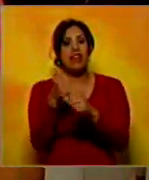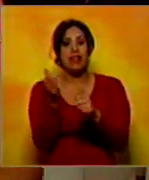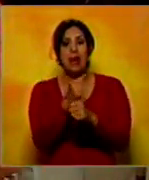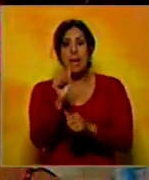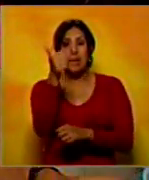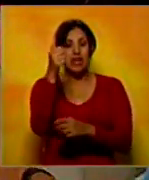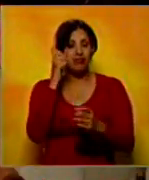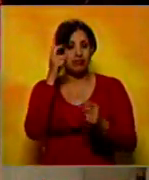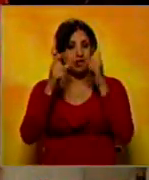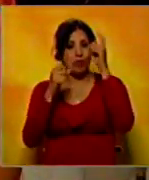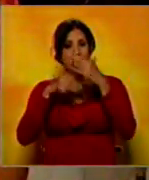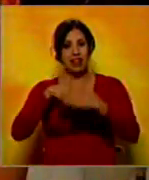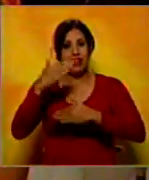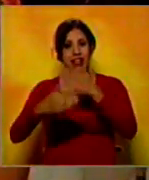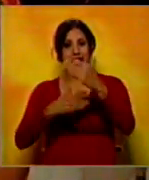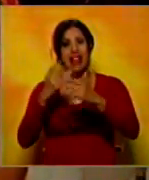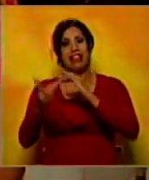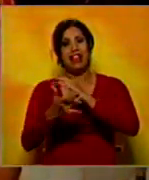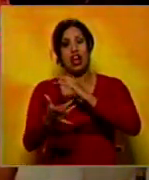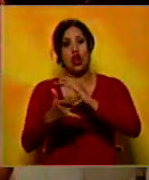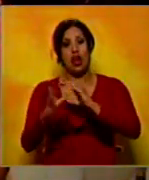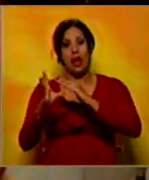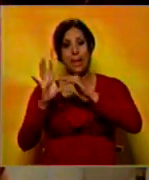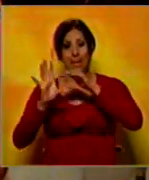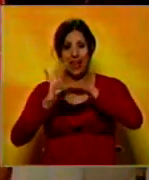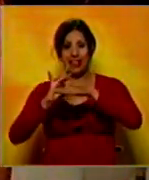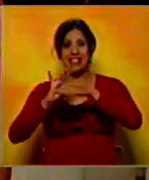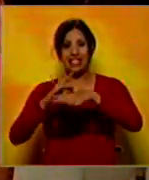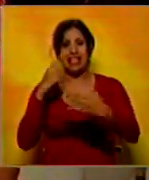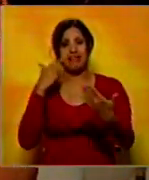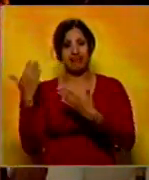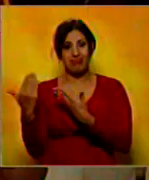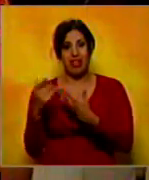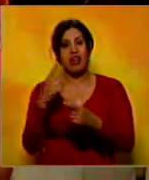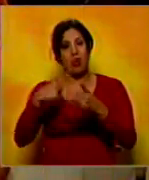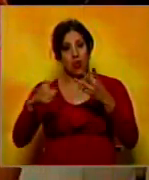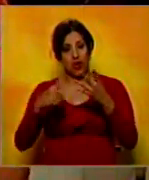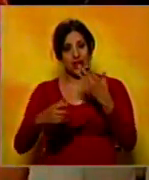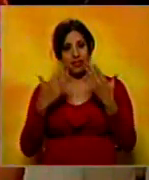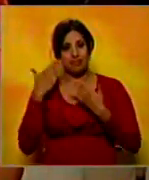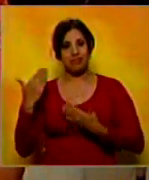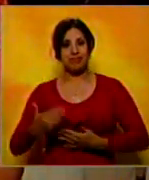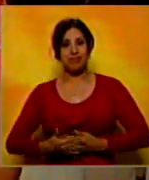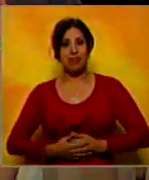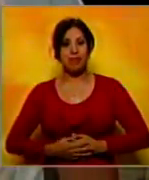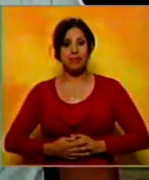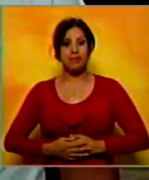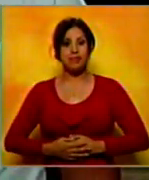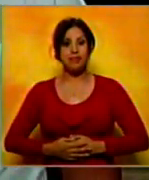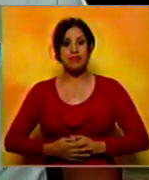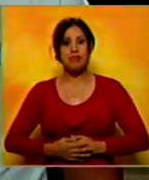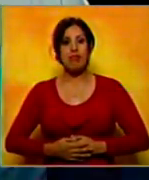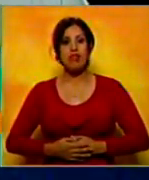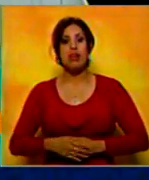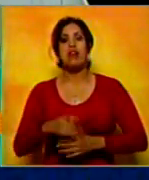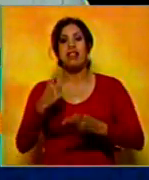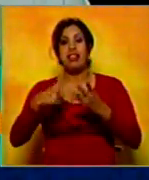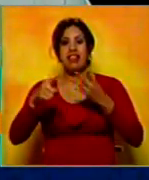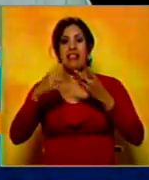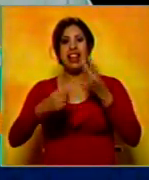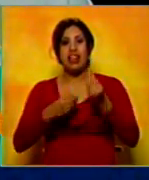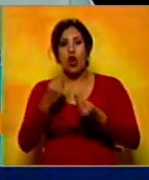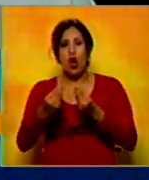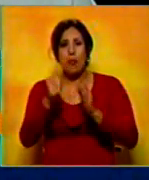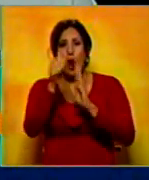más sorprendentes avances médicos y tecnológicos en la materia. Les tenemos todos los detalles a continuación. Novedosas técnicas de cómo